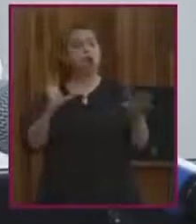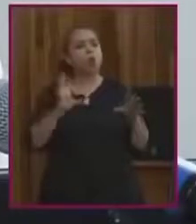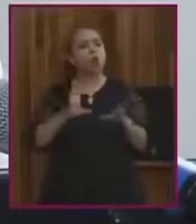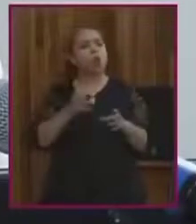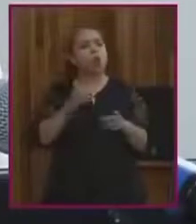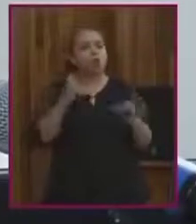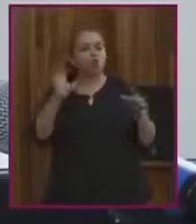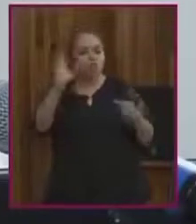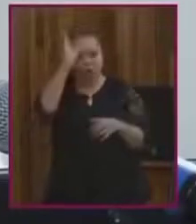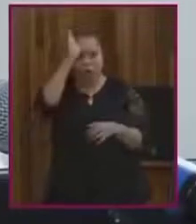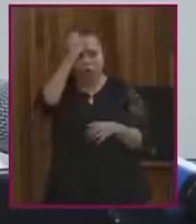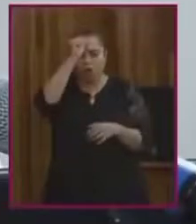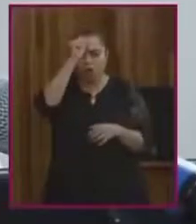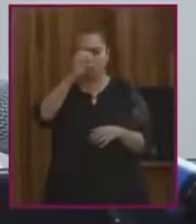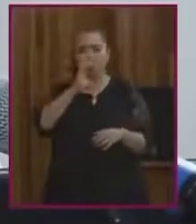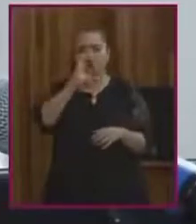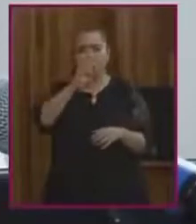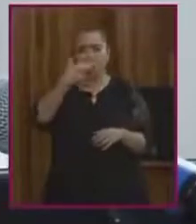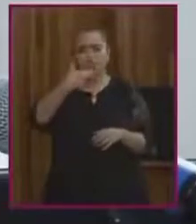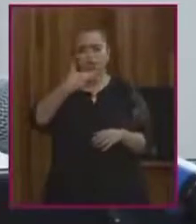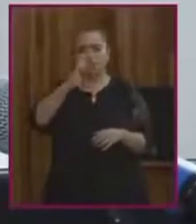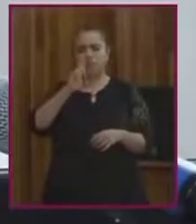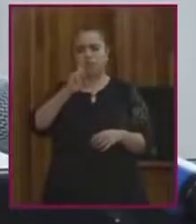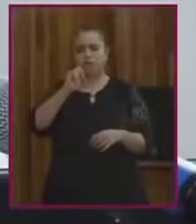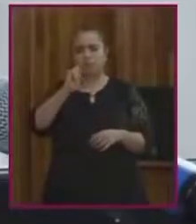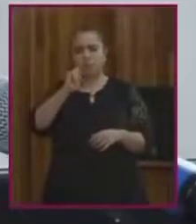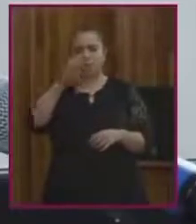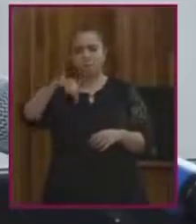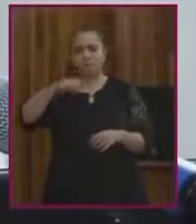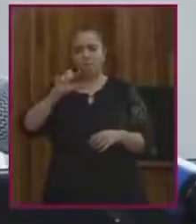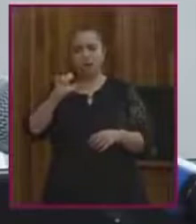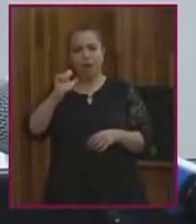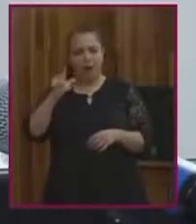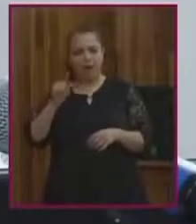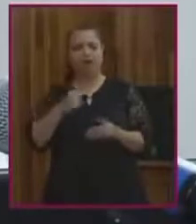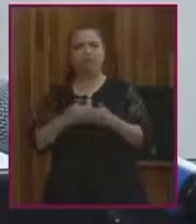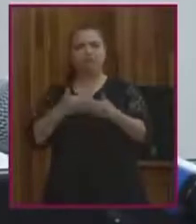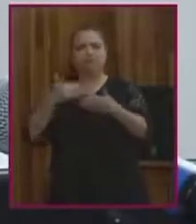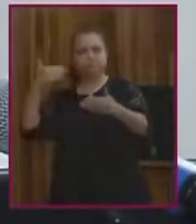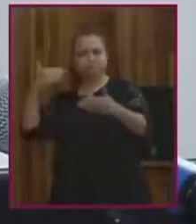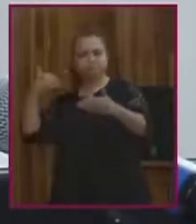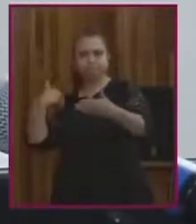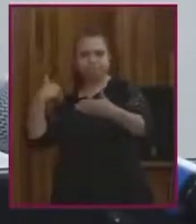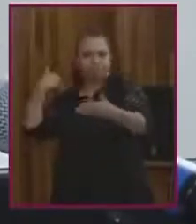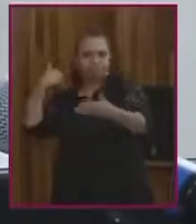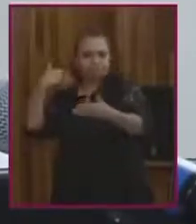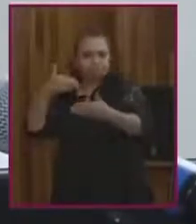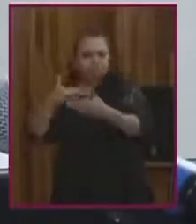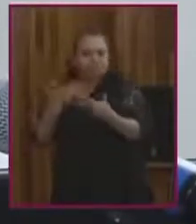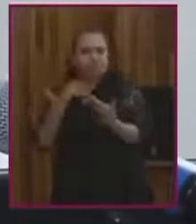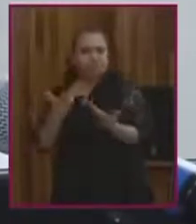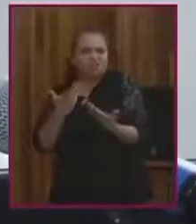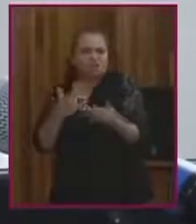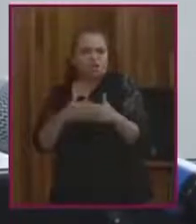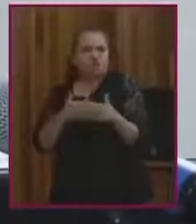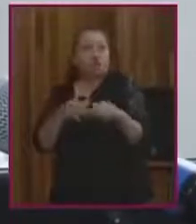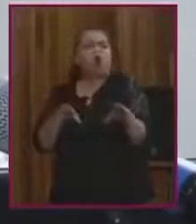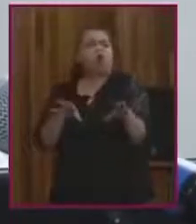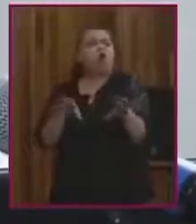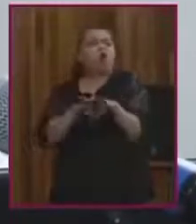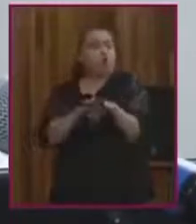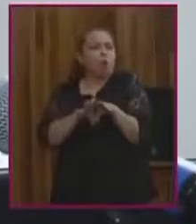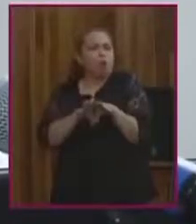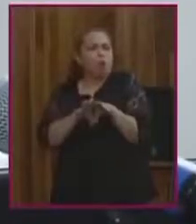la educación por áreas. Necesitamos regresar en el tiempo y ver qué pasó en ese sentido, cómo reaccionaron las escuelas, qué